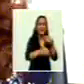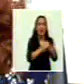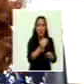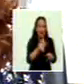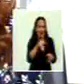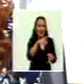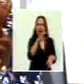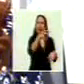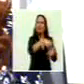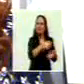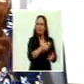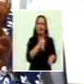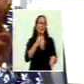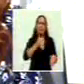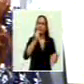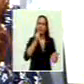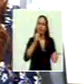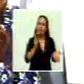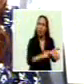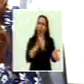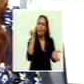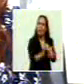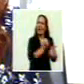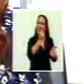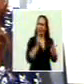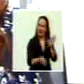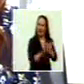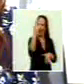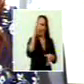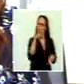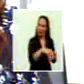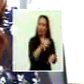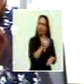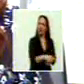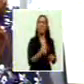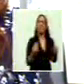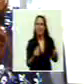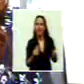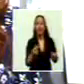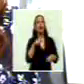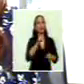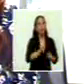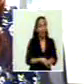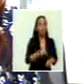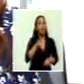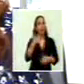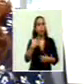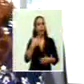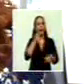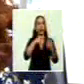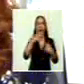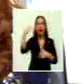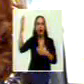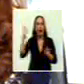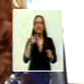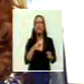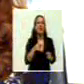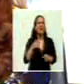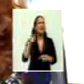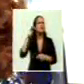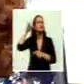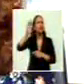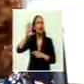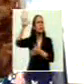ingenieros, patentado y adquirido para ser comercializado en el exterior, con exclusividad por la fábrica de